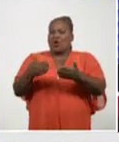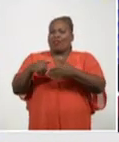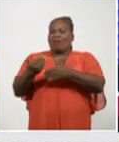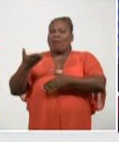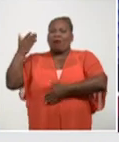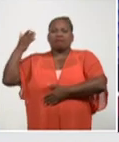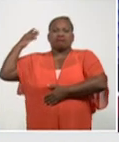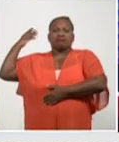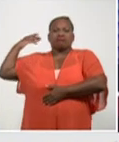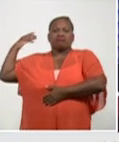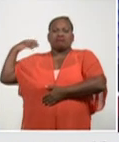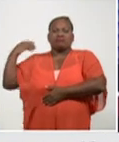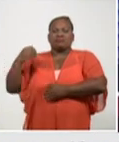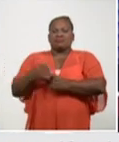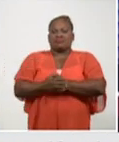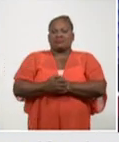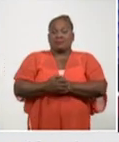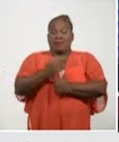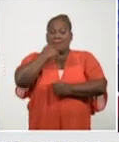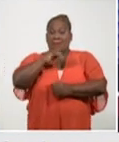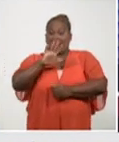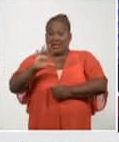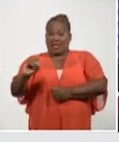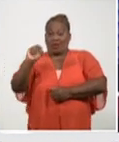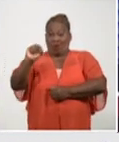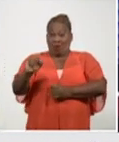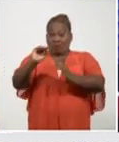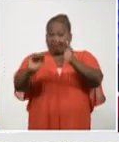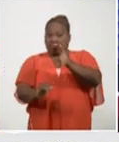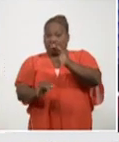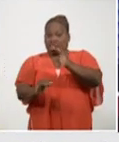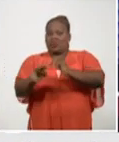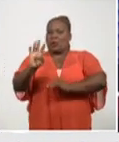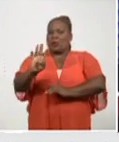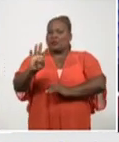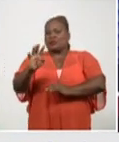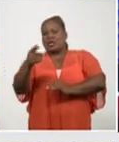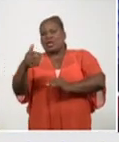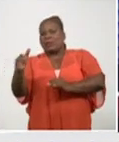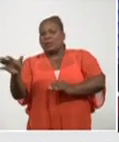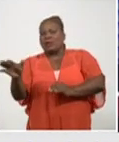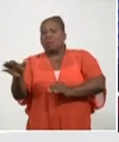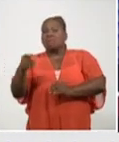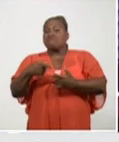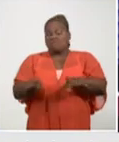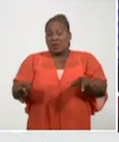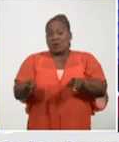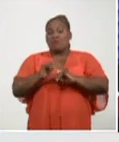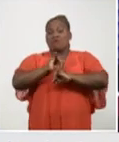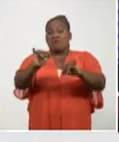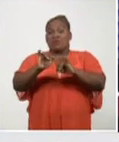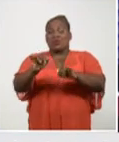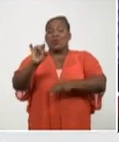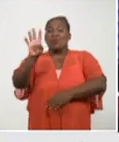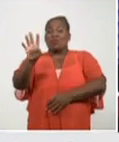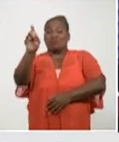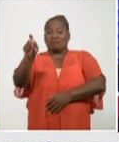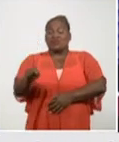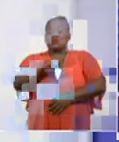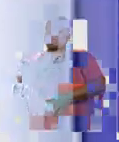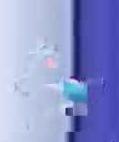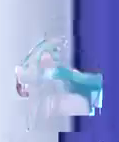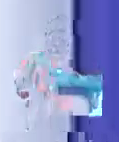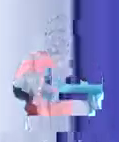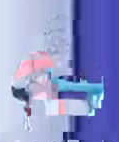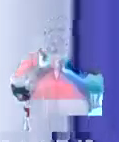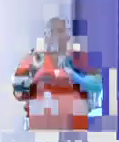de más de 500 casos confirmados, aunque la noticia inicial de 4 fallecidos sigue siendo una nota bien triste en